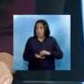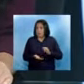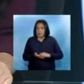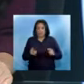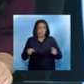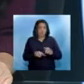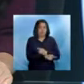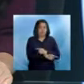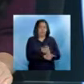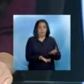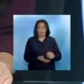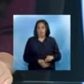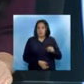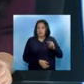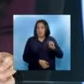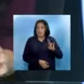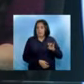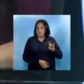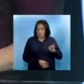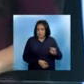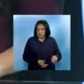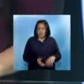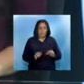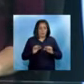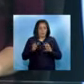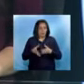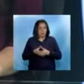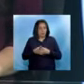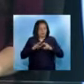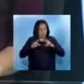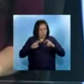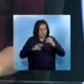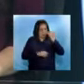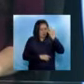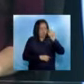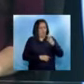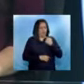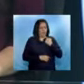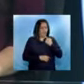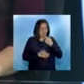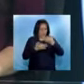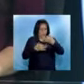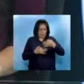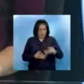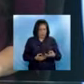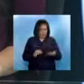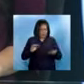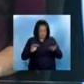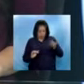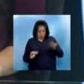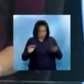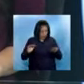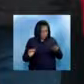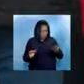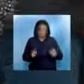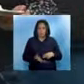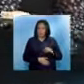contradicciones en el caso Nadine Heredia. La unidad de inteligencia financiera descubrió un fuerte desbalance en las cuentas y gastos de la primera